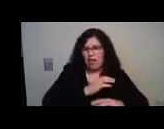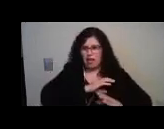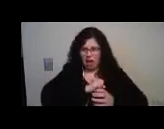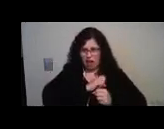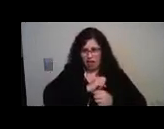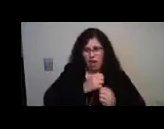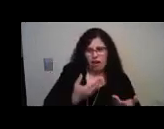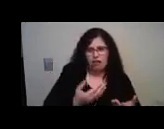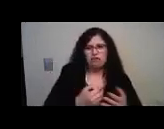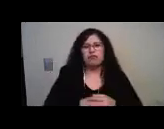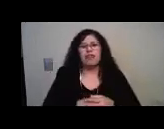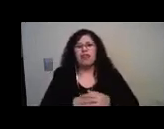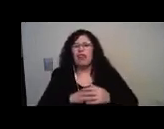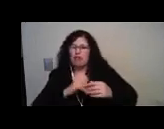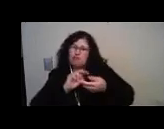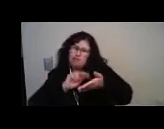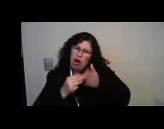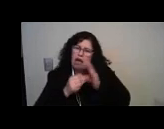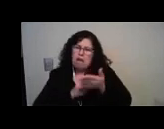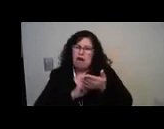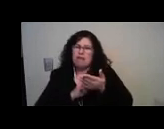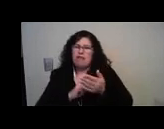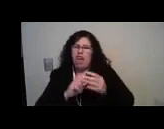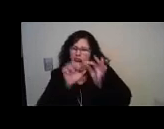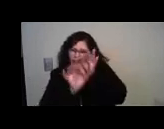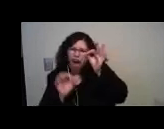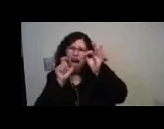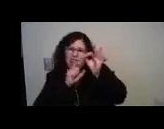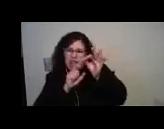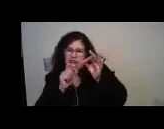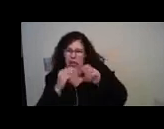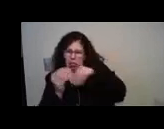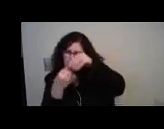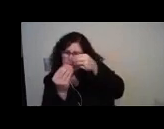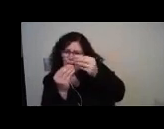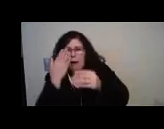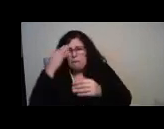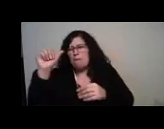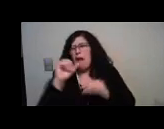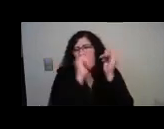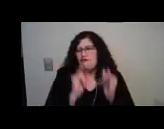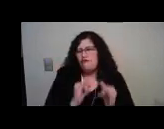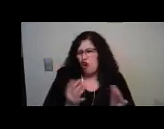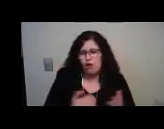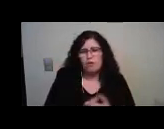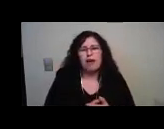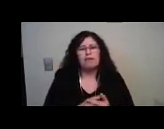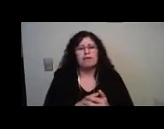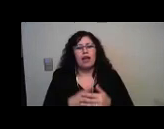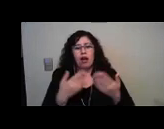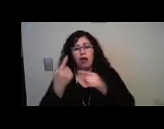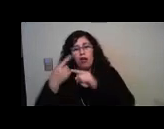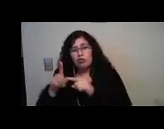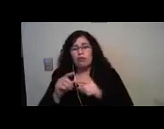cardíacos, malformaciones, ¿cierto? Y alteraciones en el ciclo cardíaco normal. Y un factor relevante también es